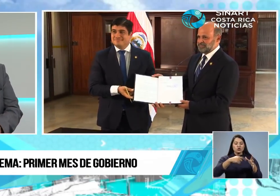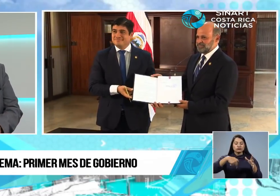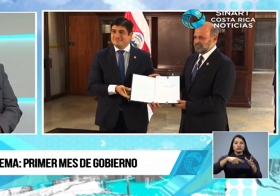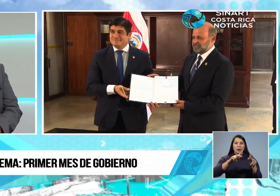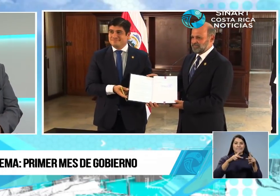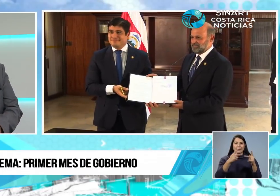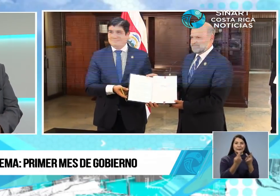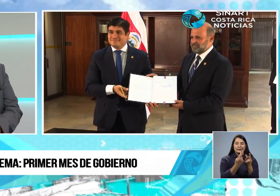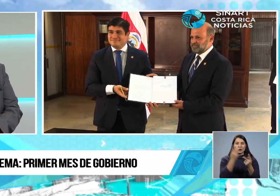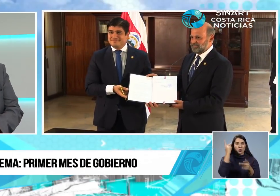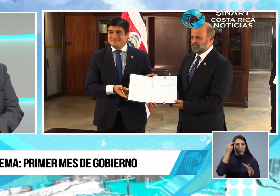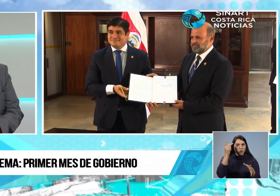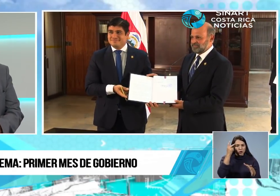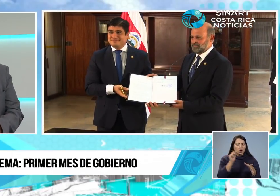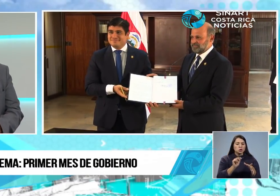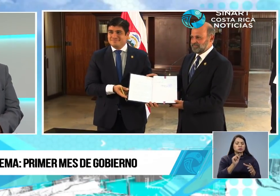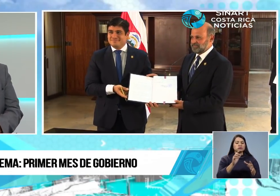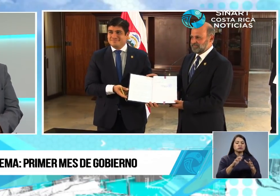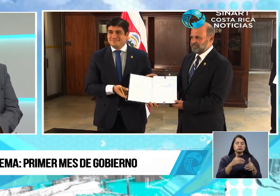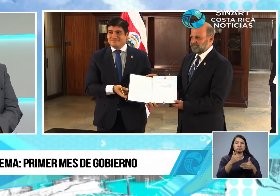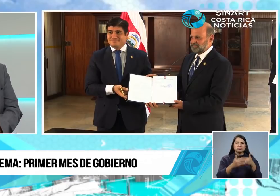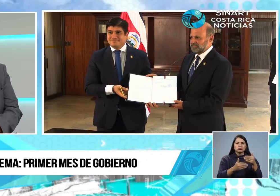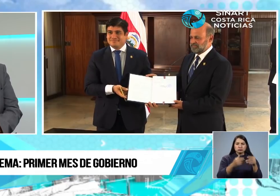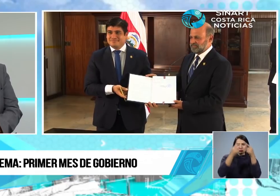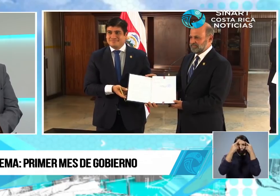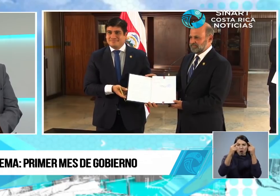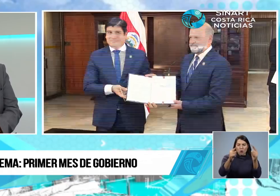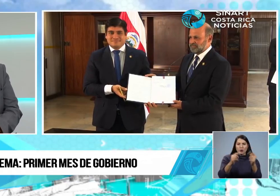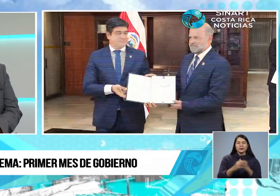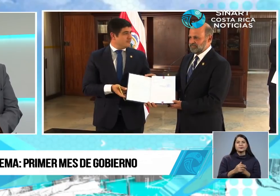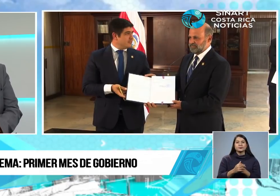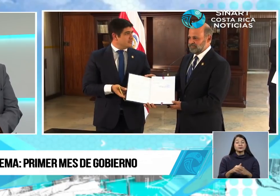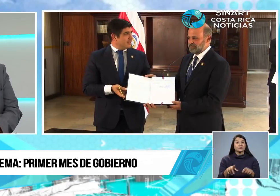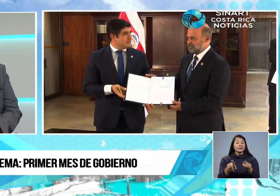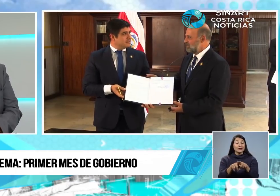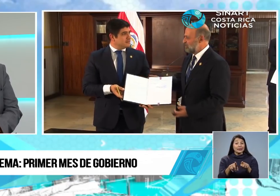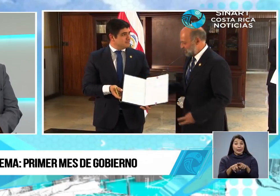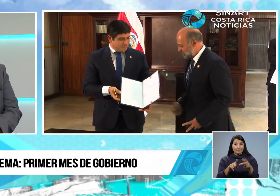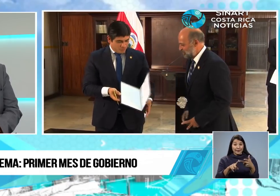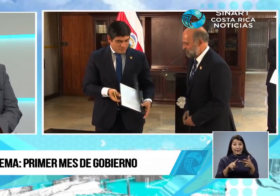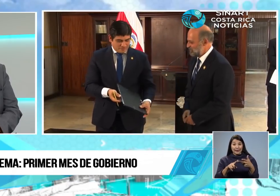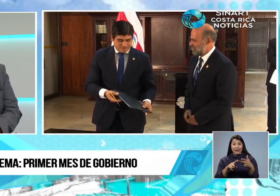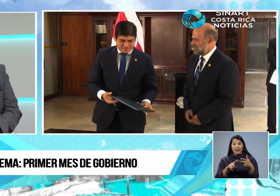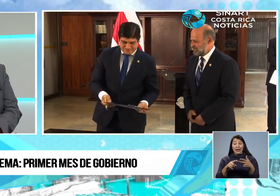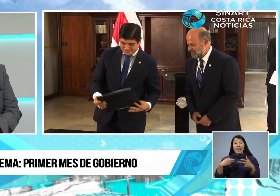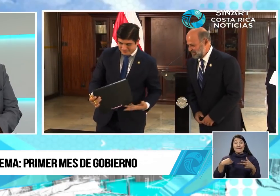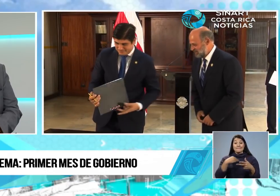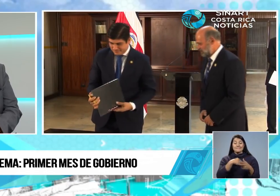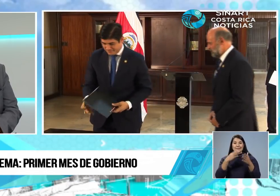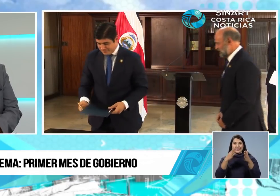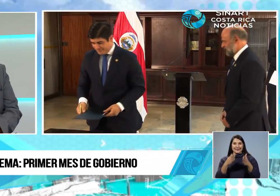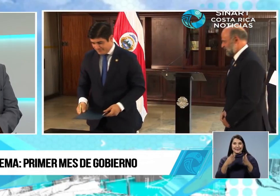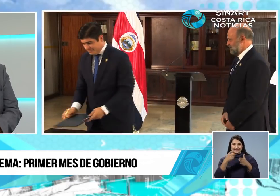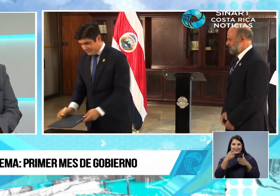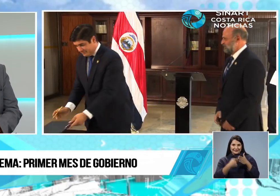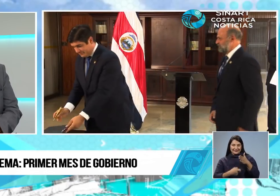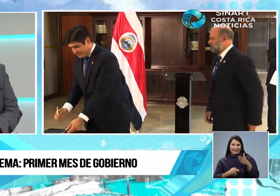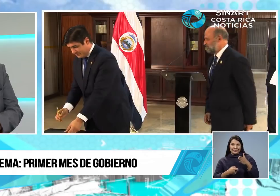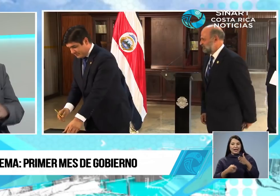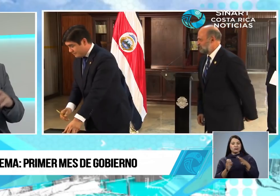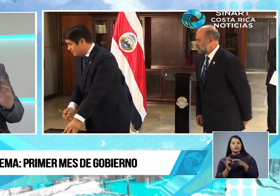lo ha ido logrando paulatinamente. El pronunciamiento de la ministra de Hacienda hay que ubicarlo en ese